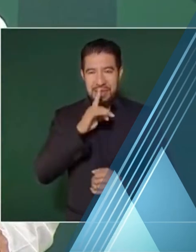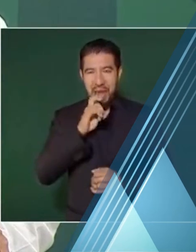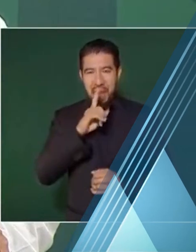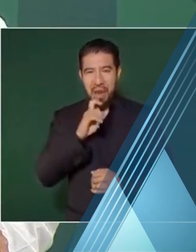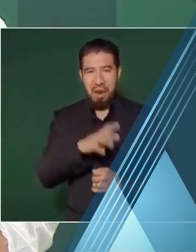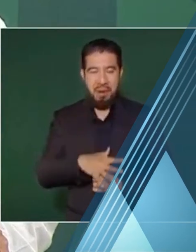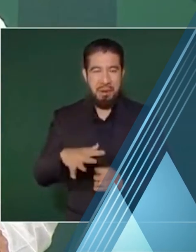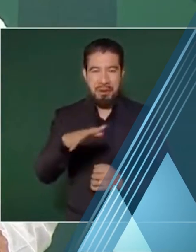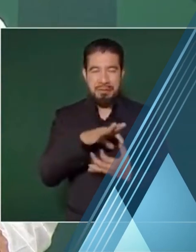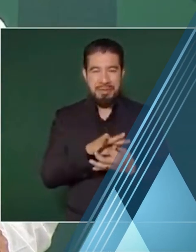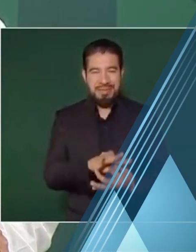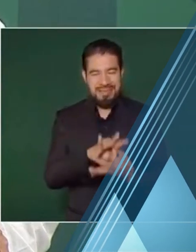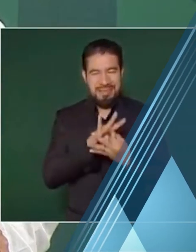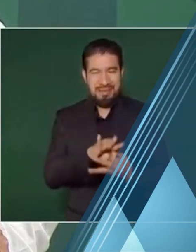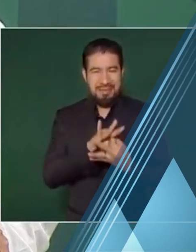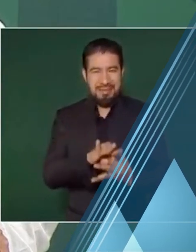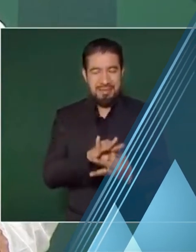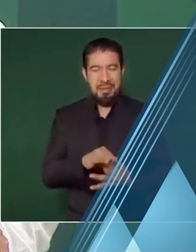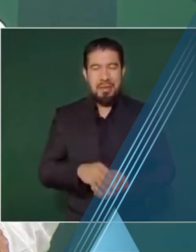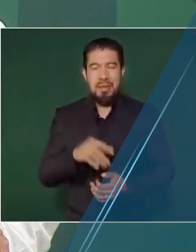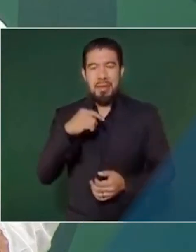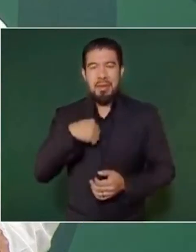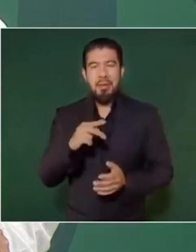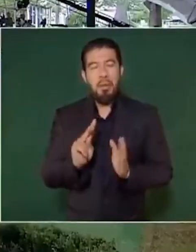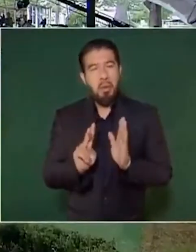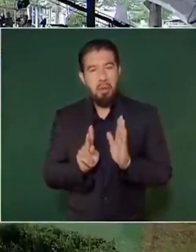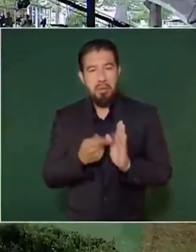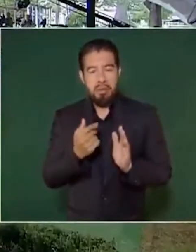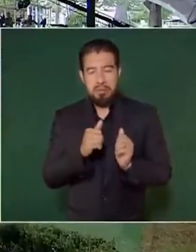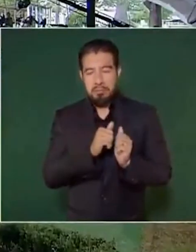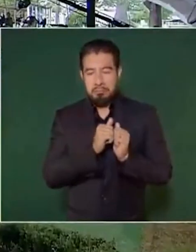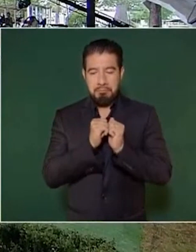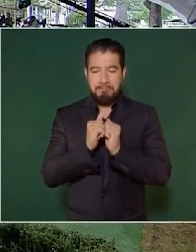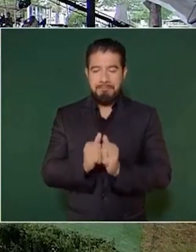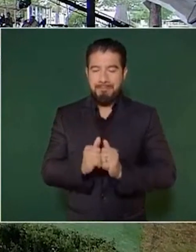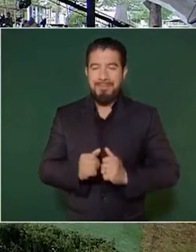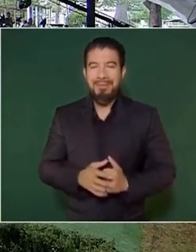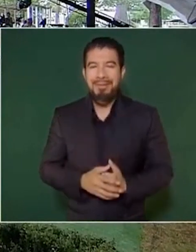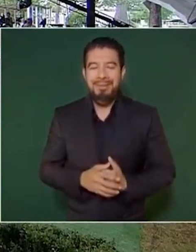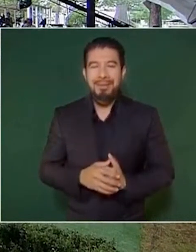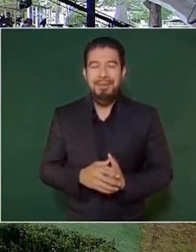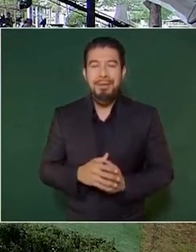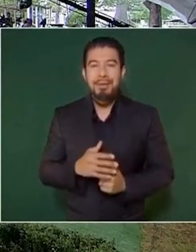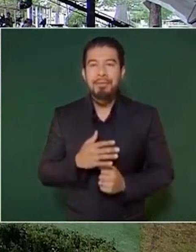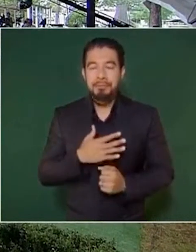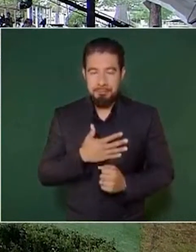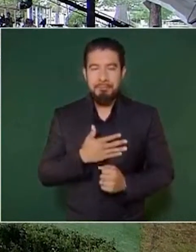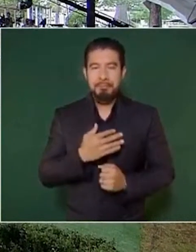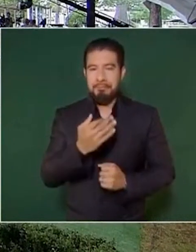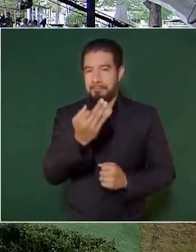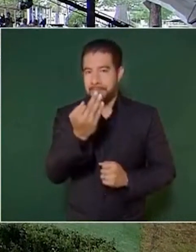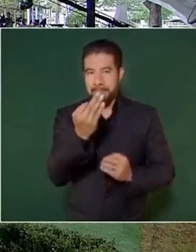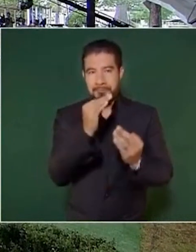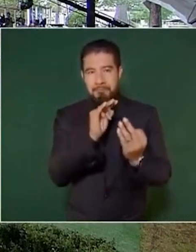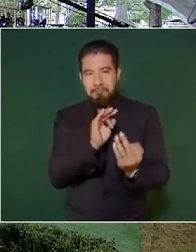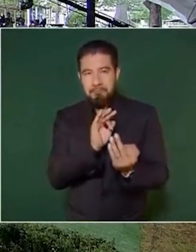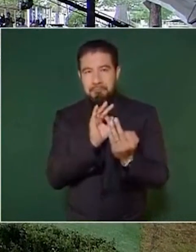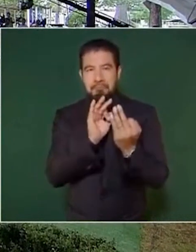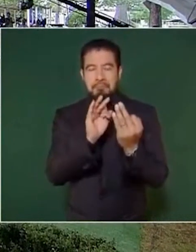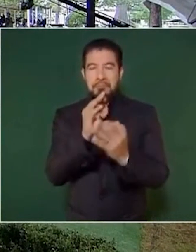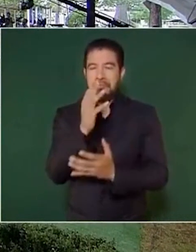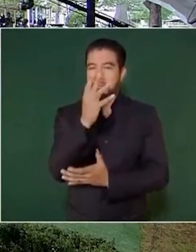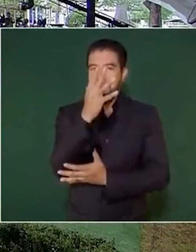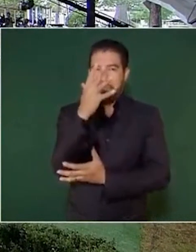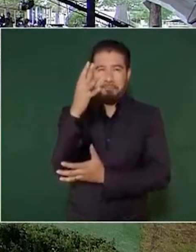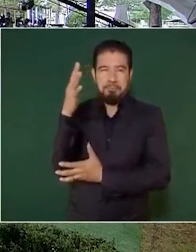El presidente Andrés Manuel López Obrador aseguró que la Secretaría de Seguridad y Protección ayuda a la Fiscalía de Tamaulipas en la